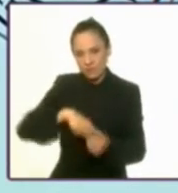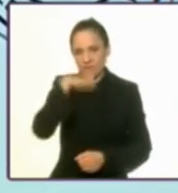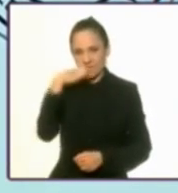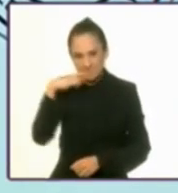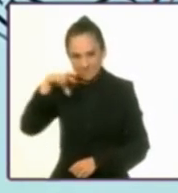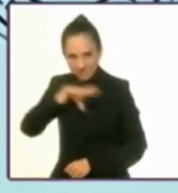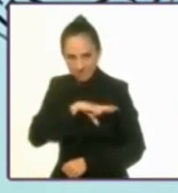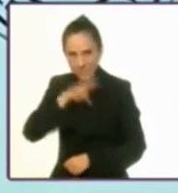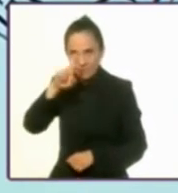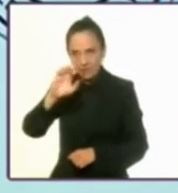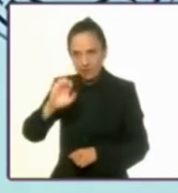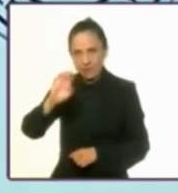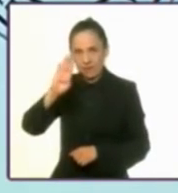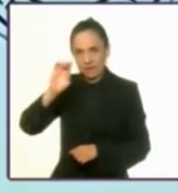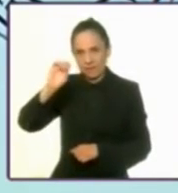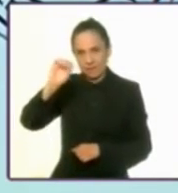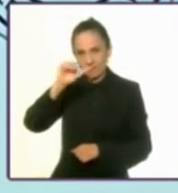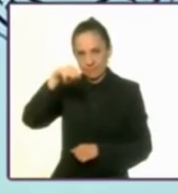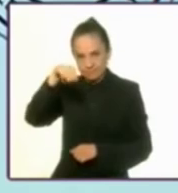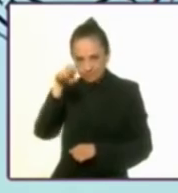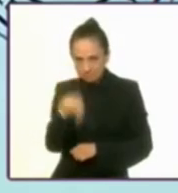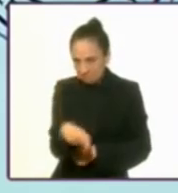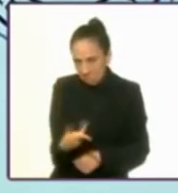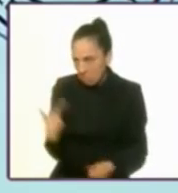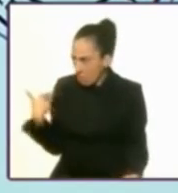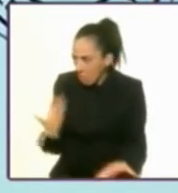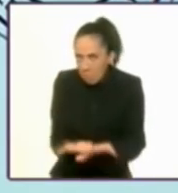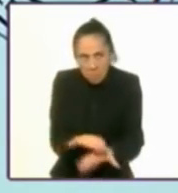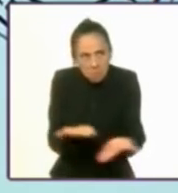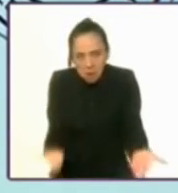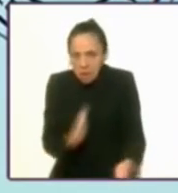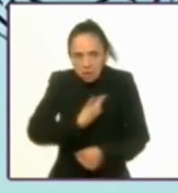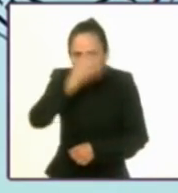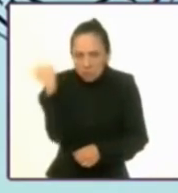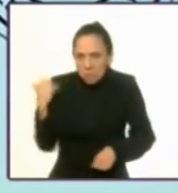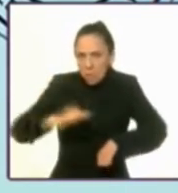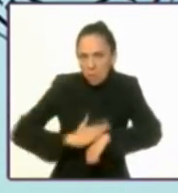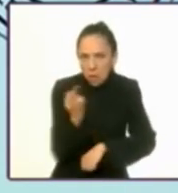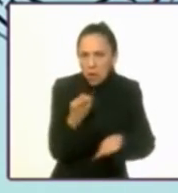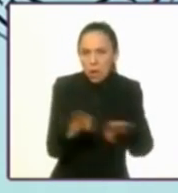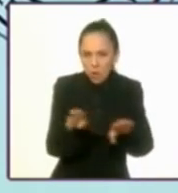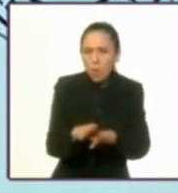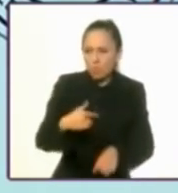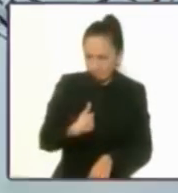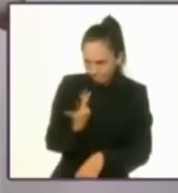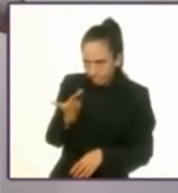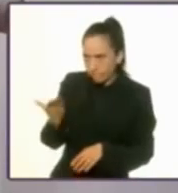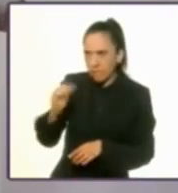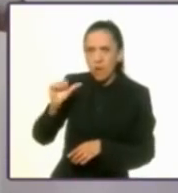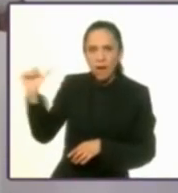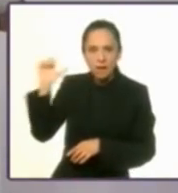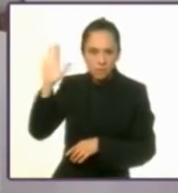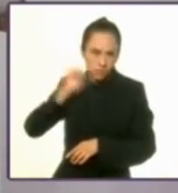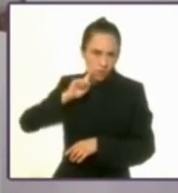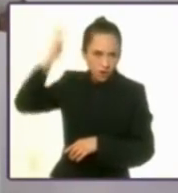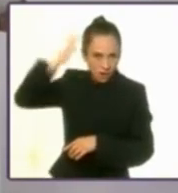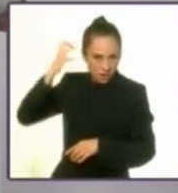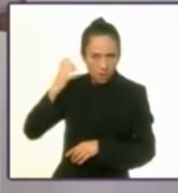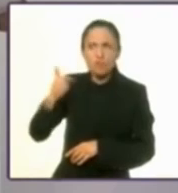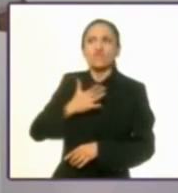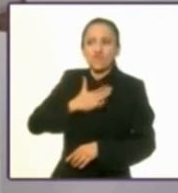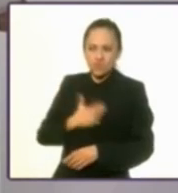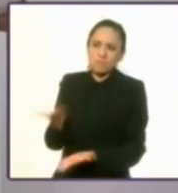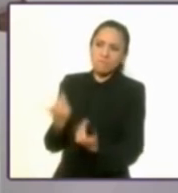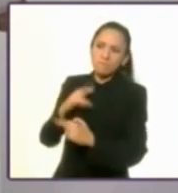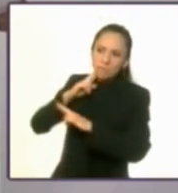fecha en la que no sabemos cuáles son las causas le pedimos justicia y le pedimos respuestas a claudia se ma tiene el uso de la